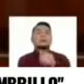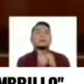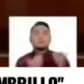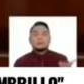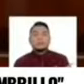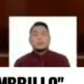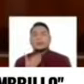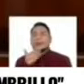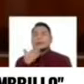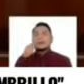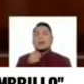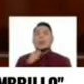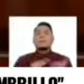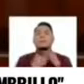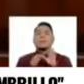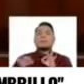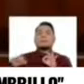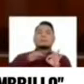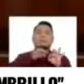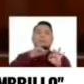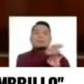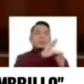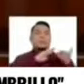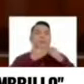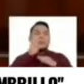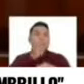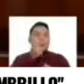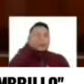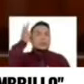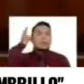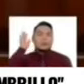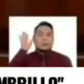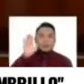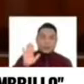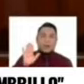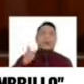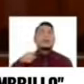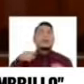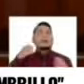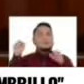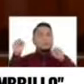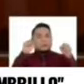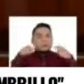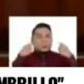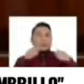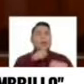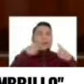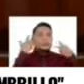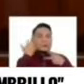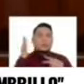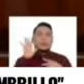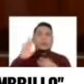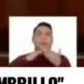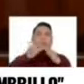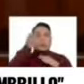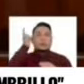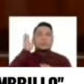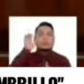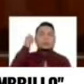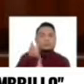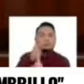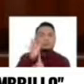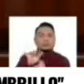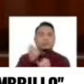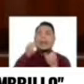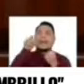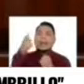señora presidenta del congreso de la república que no dejó entrar a schnauzer sagasti señores otorongo señor presidente de bolivia que me prestó